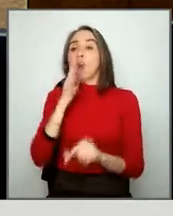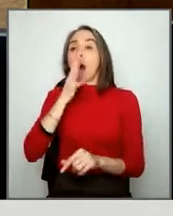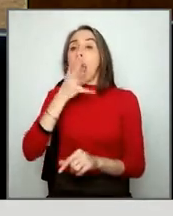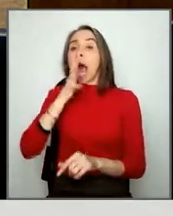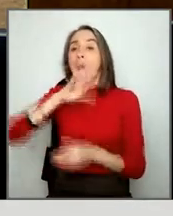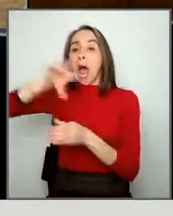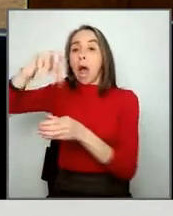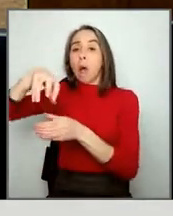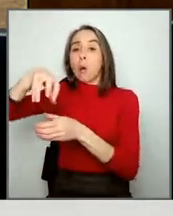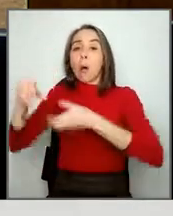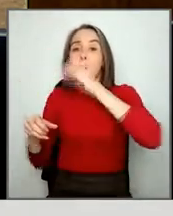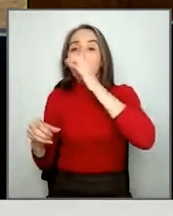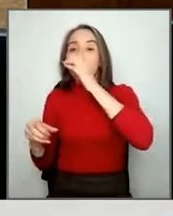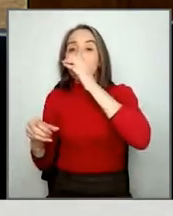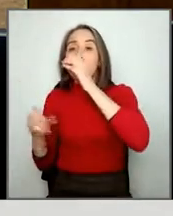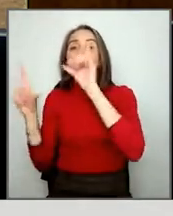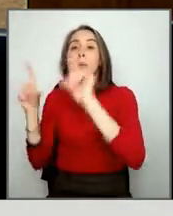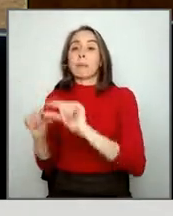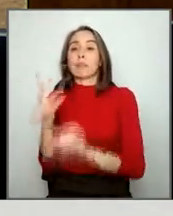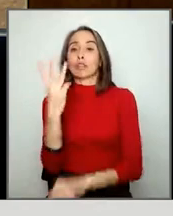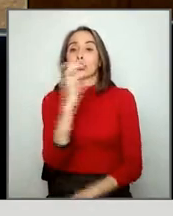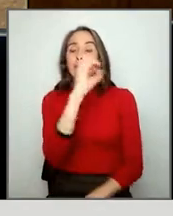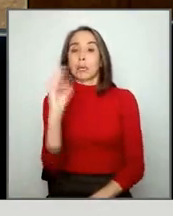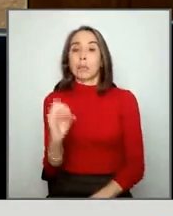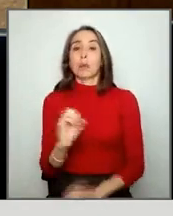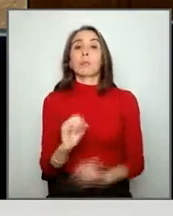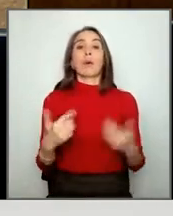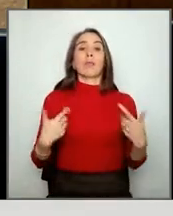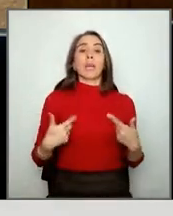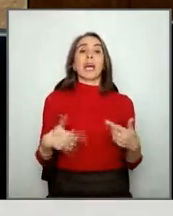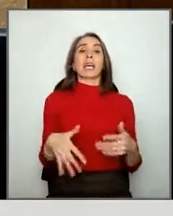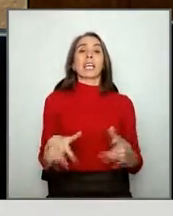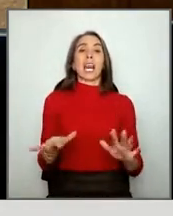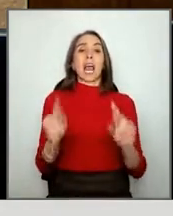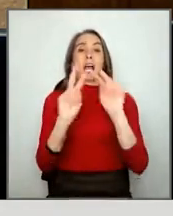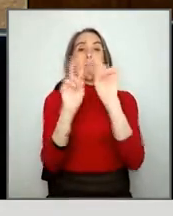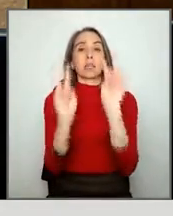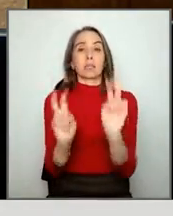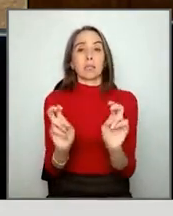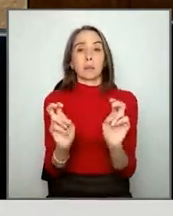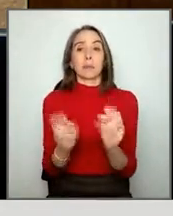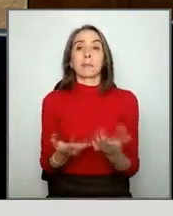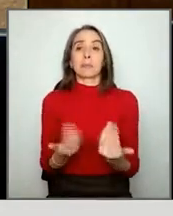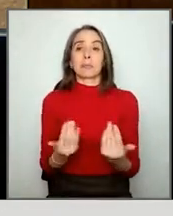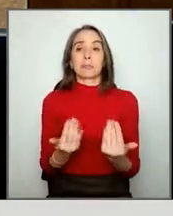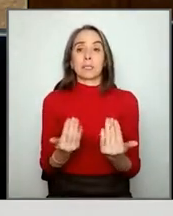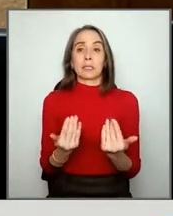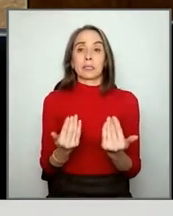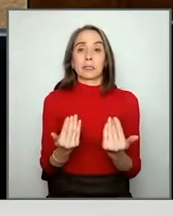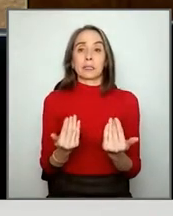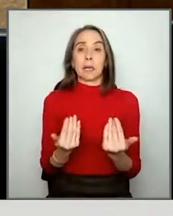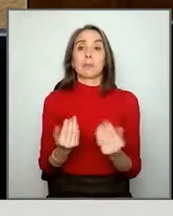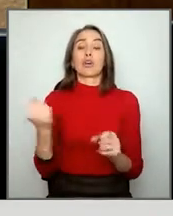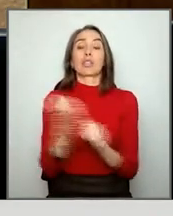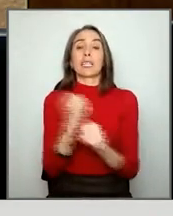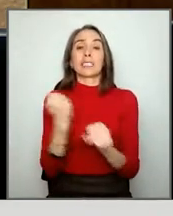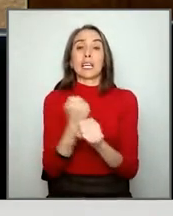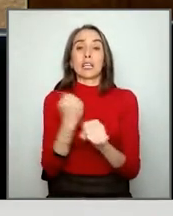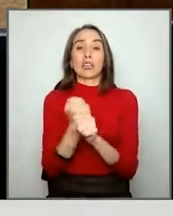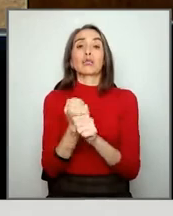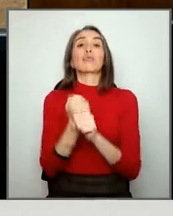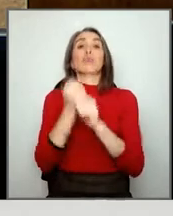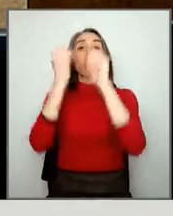pero no nos podemos relajar en esta materia necesitamos tranques embalses